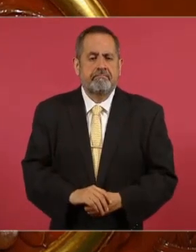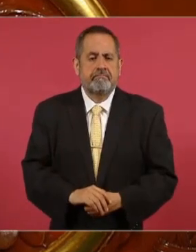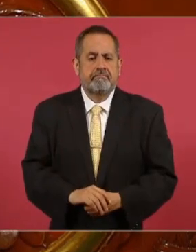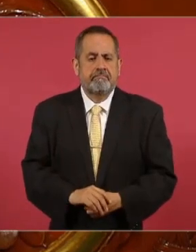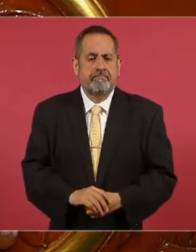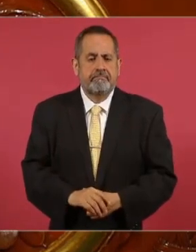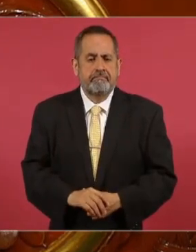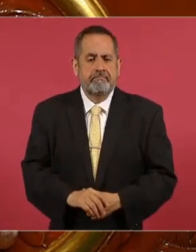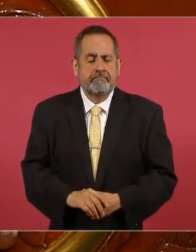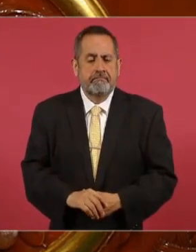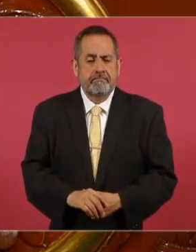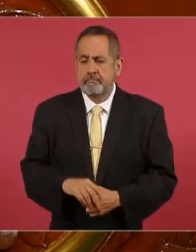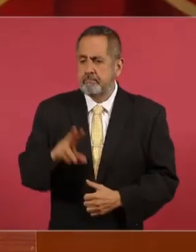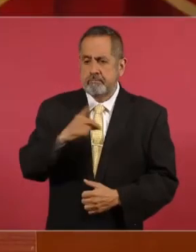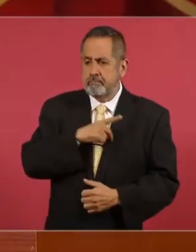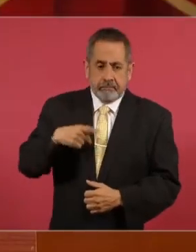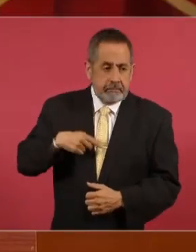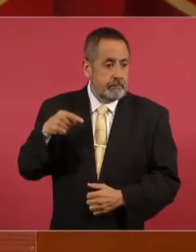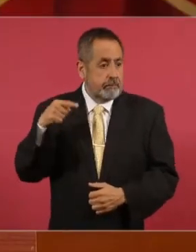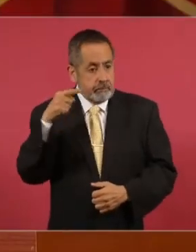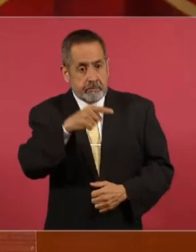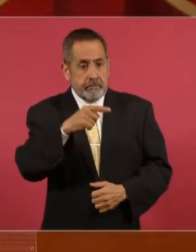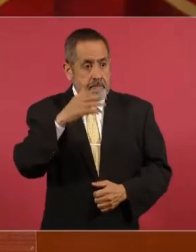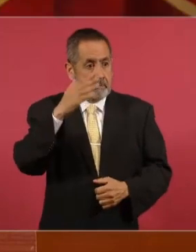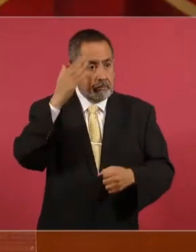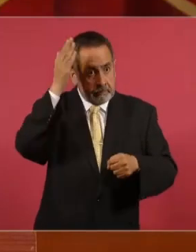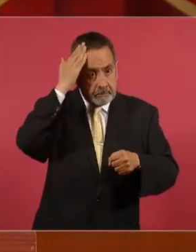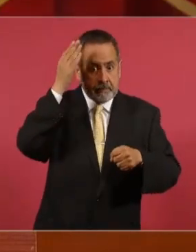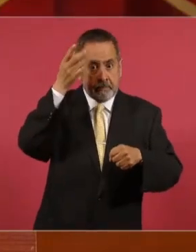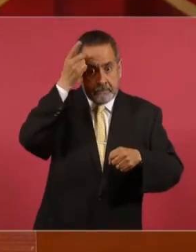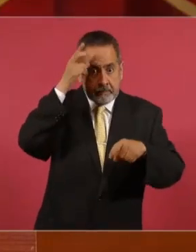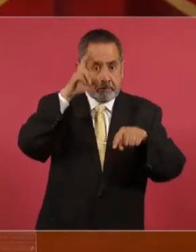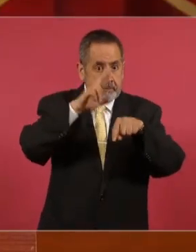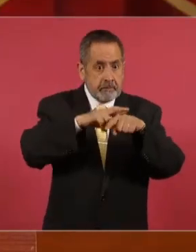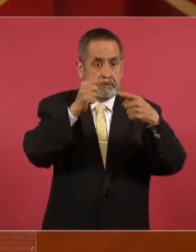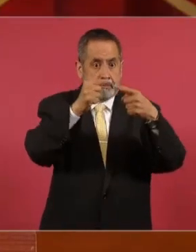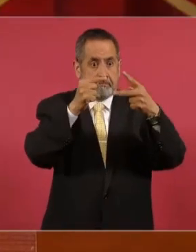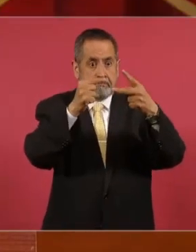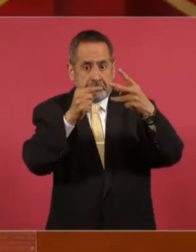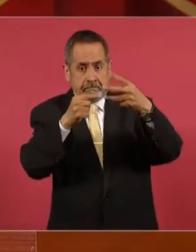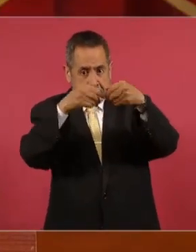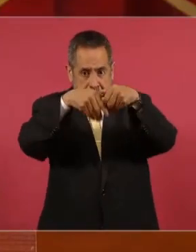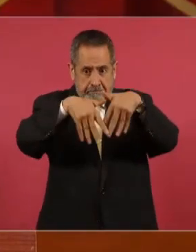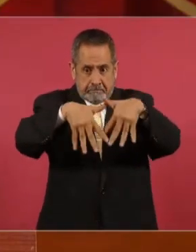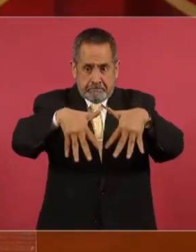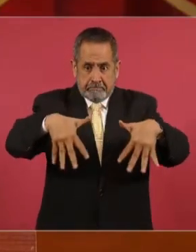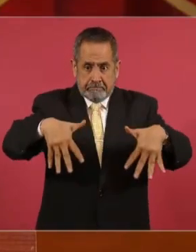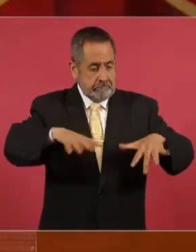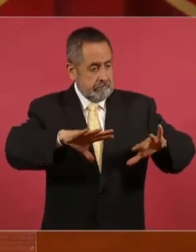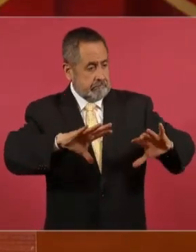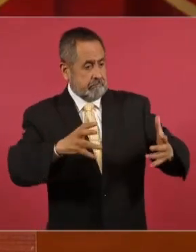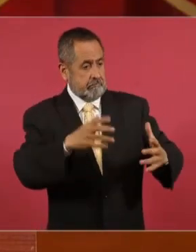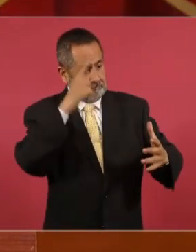el uso de excesivas estructuras burocráticas